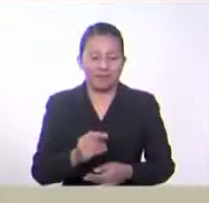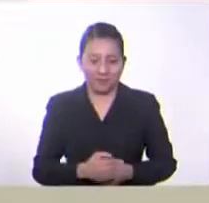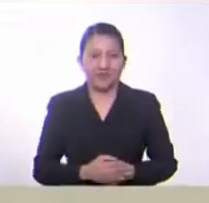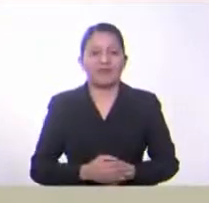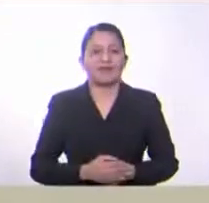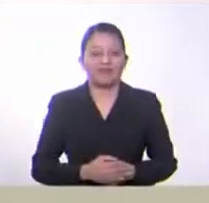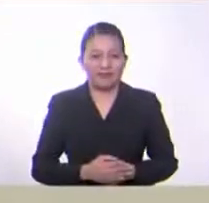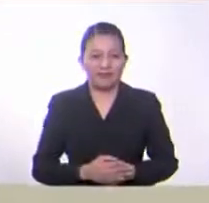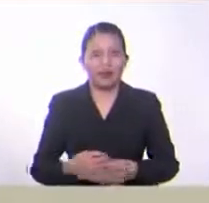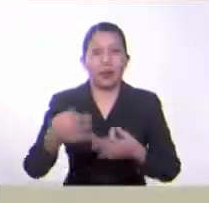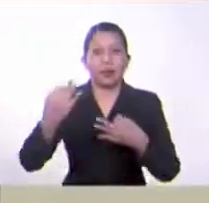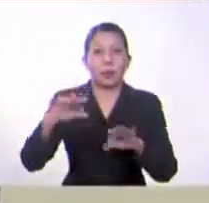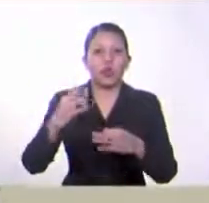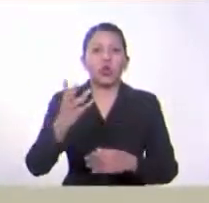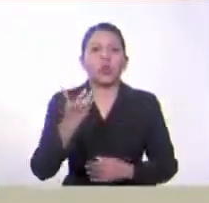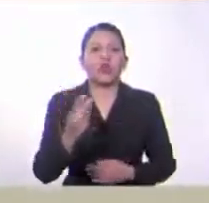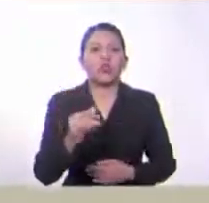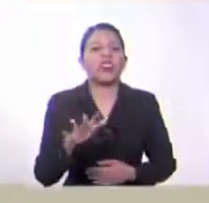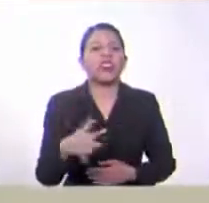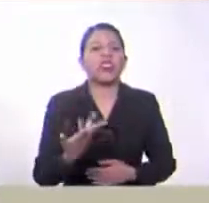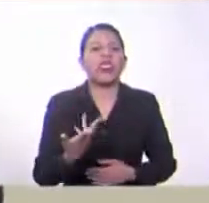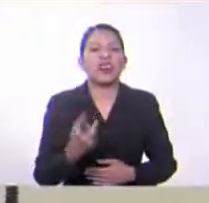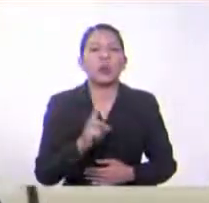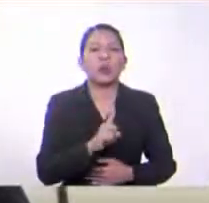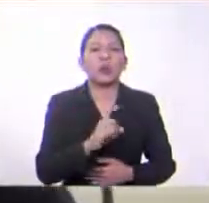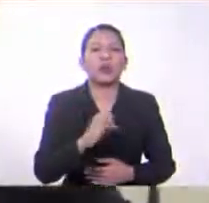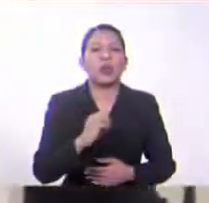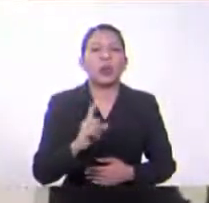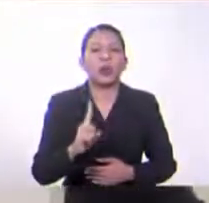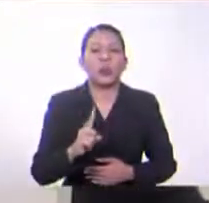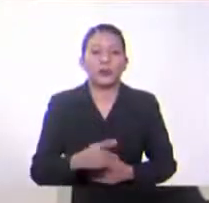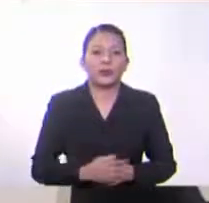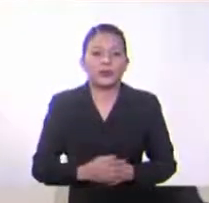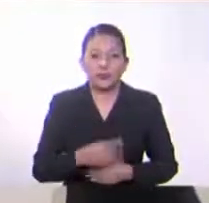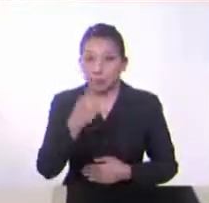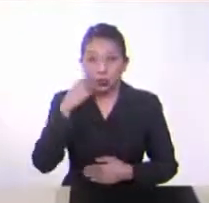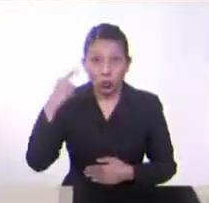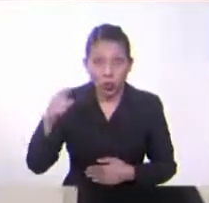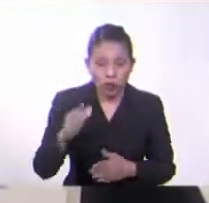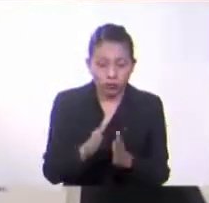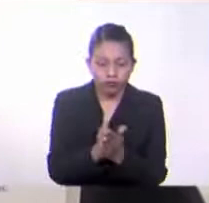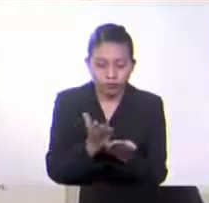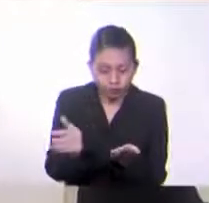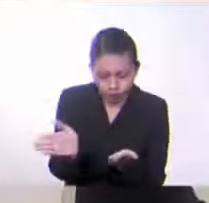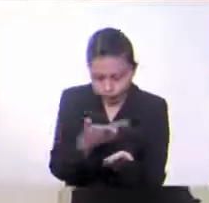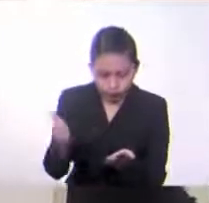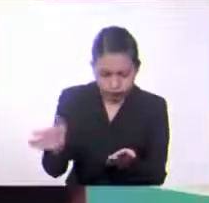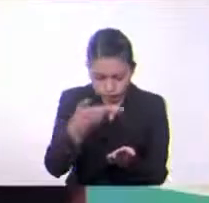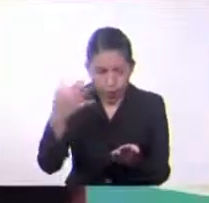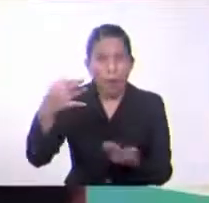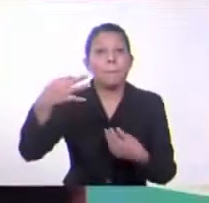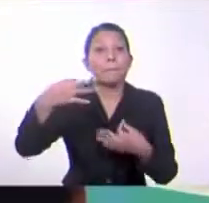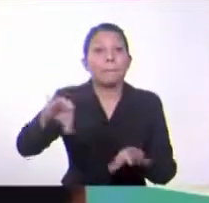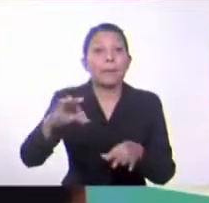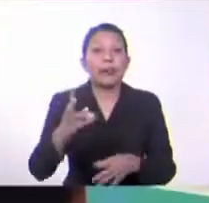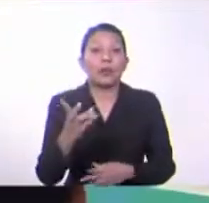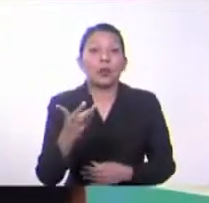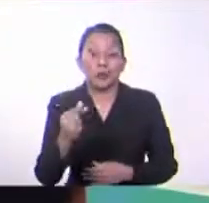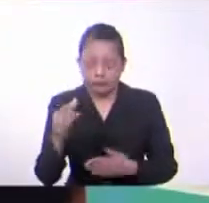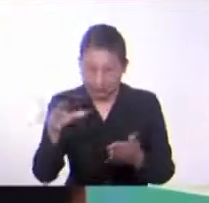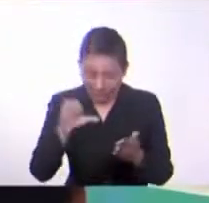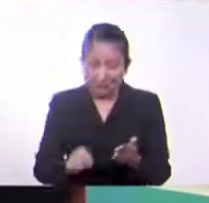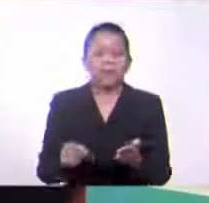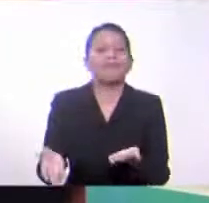es, página 101. Vamos a dar un momentito para que se ubiquen en la página. ¿Estamos